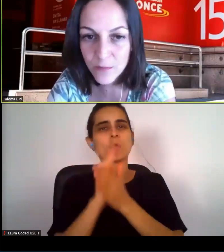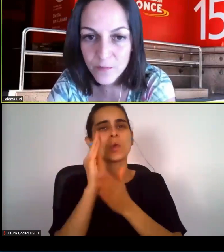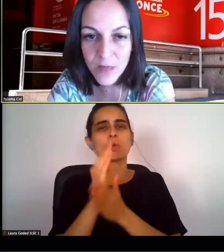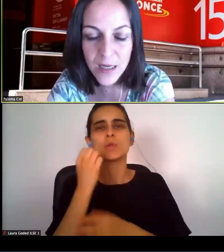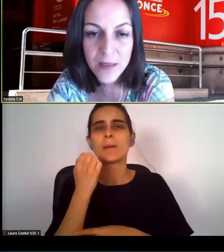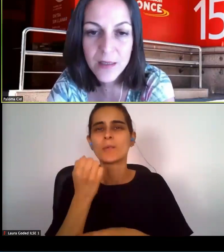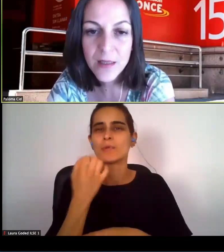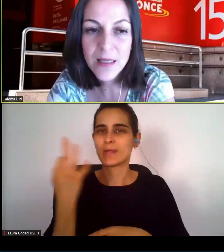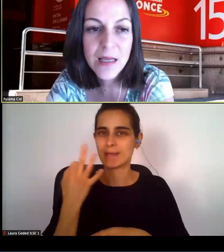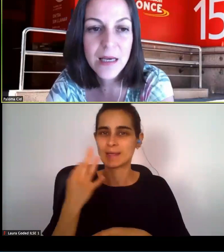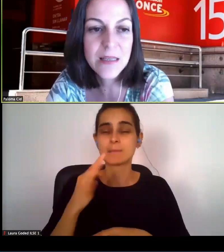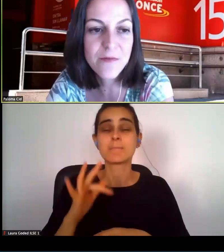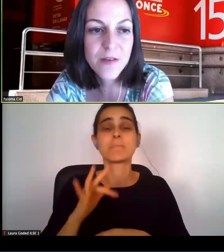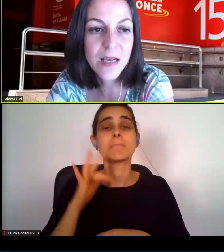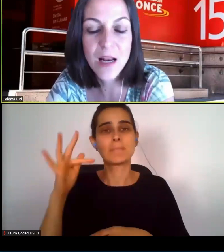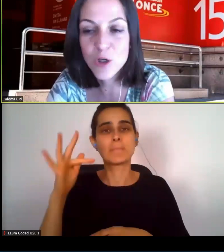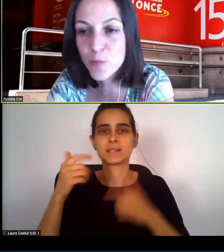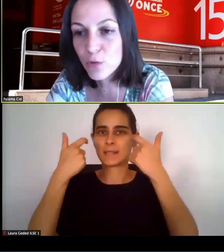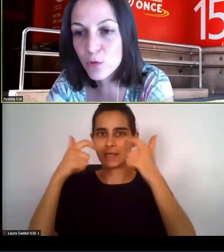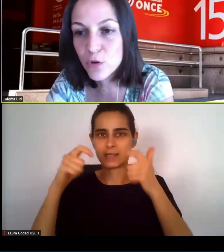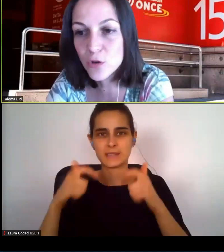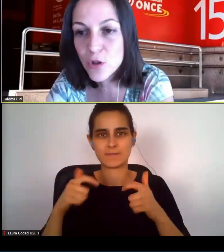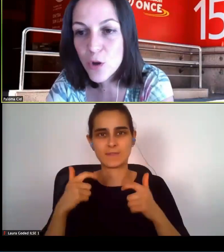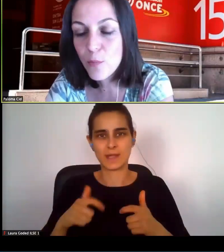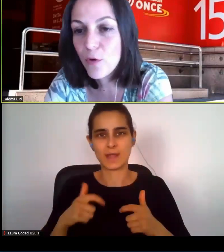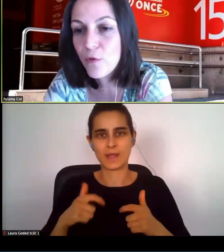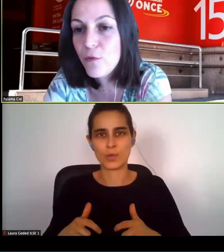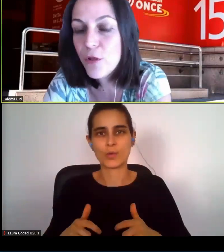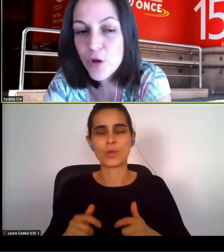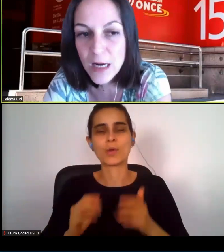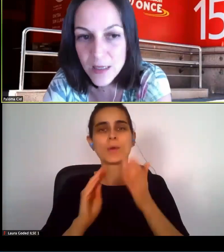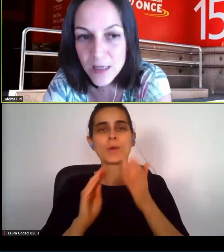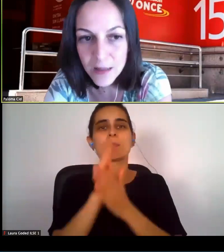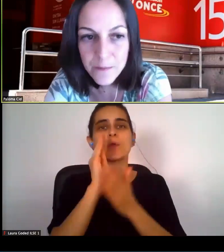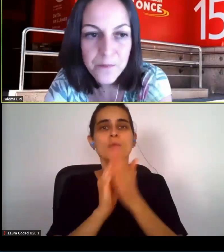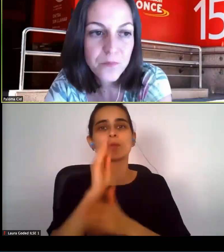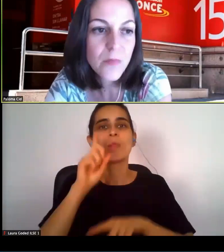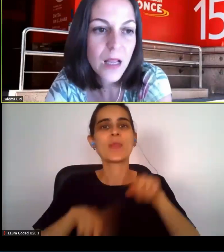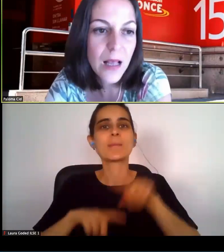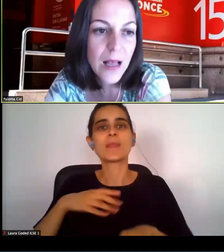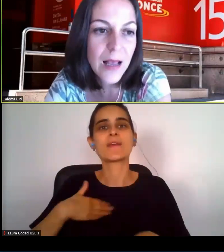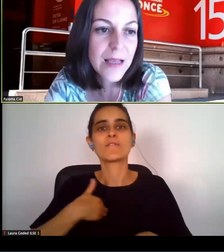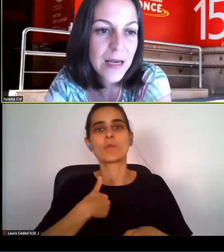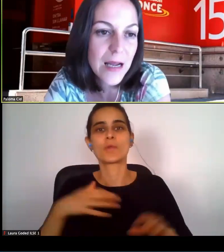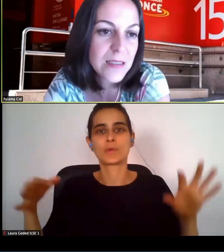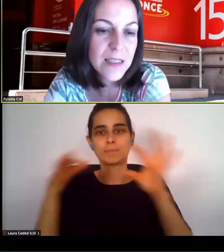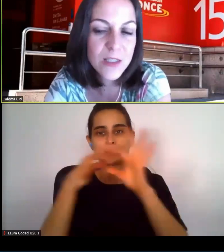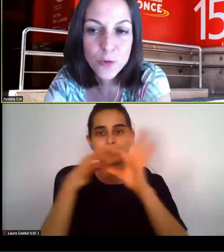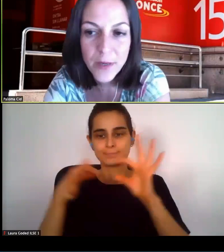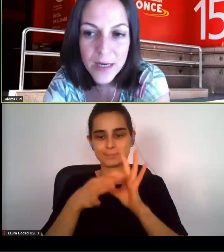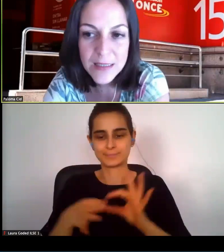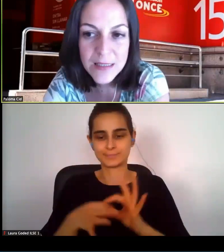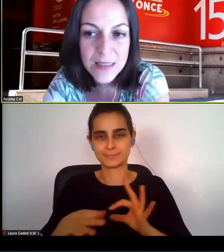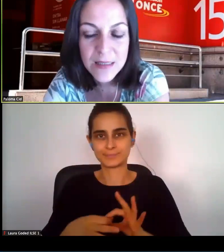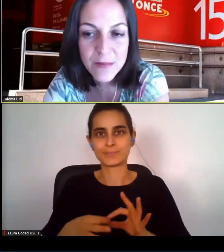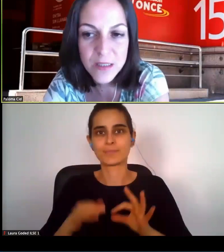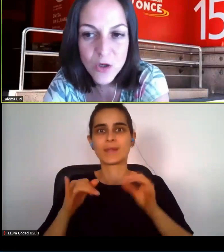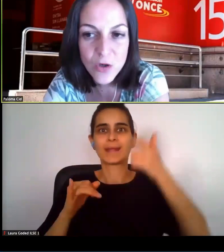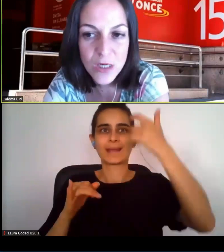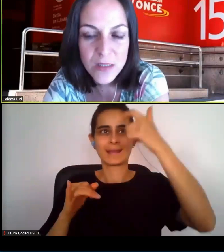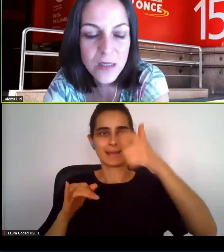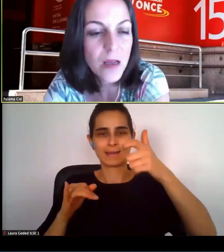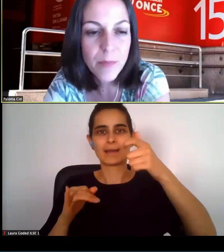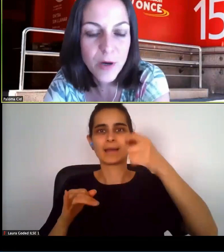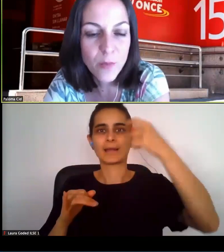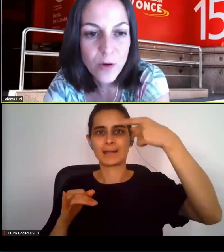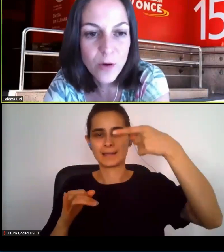clasificación, ¿vale? Y clasifica a los productos por funcionalidad. Hay clases, subclases,